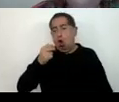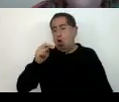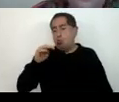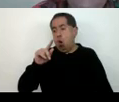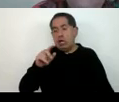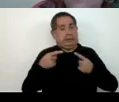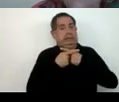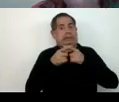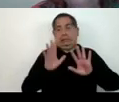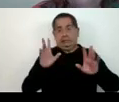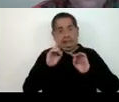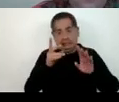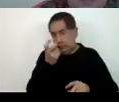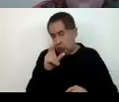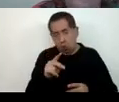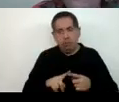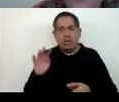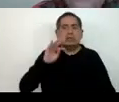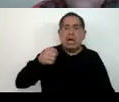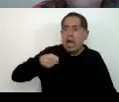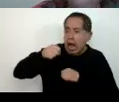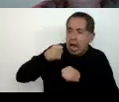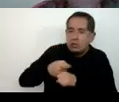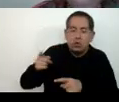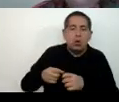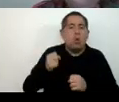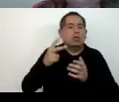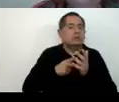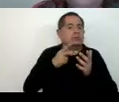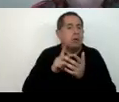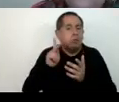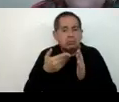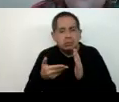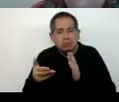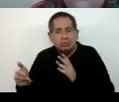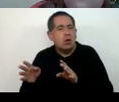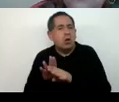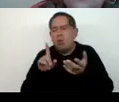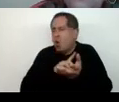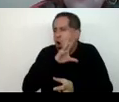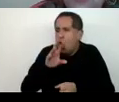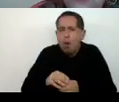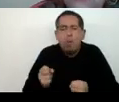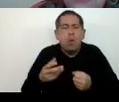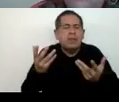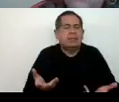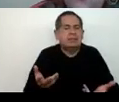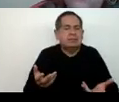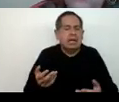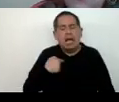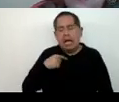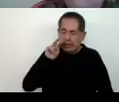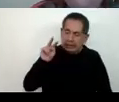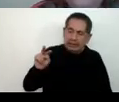contraindicados, la edad, el número de gestas, en fin, toda una serie de factores que nos ayudan a